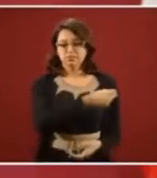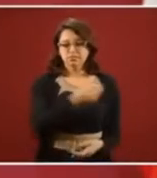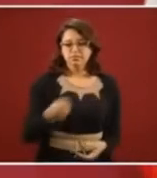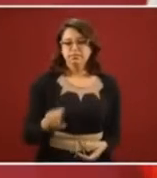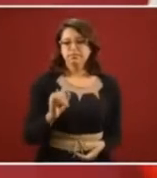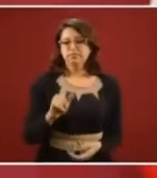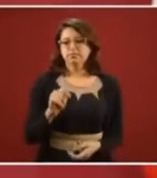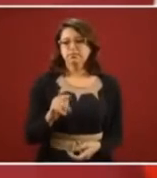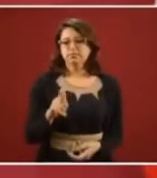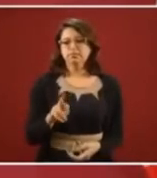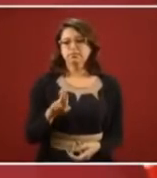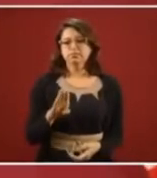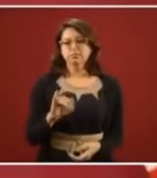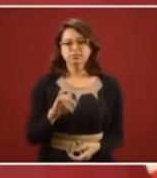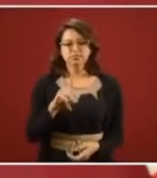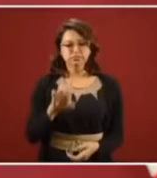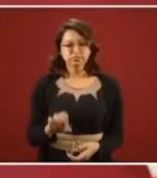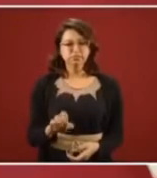ahí